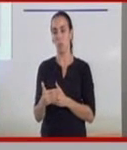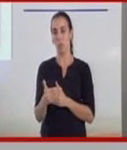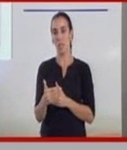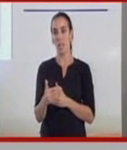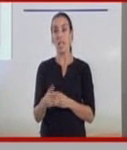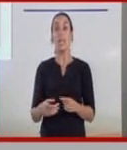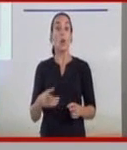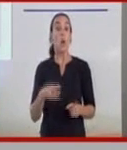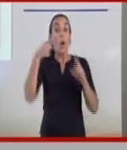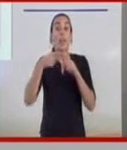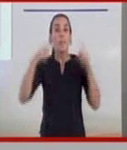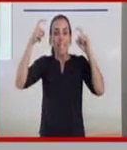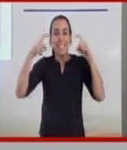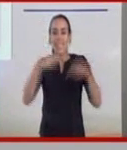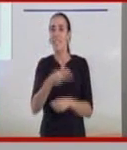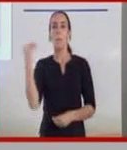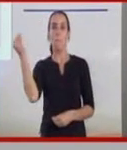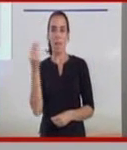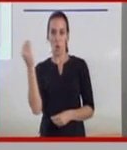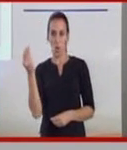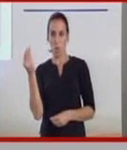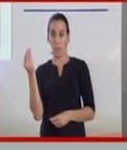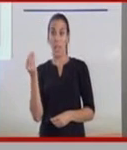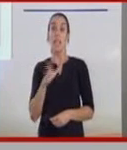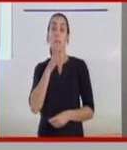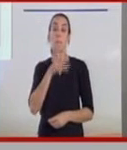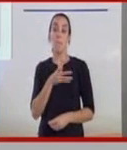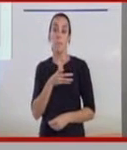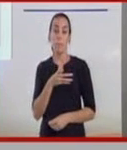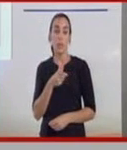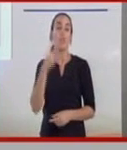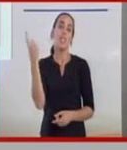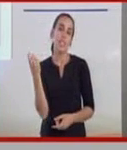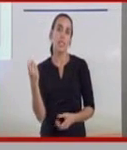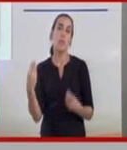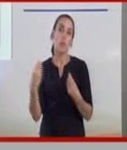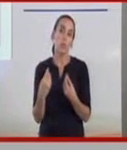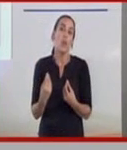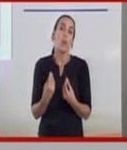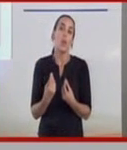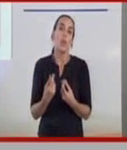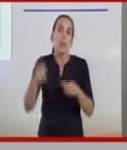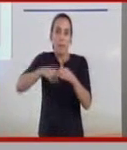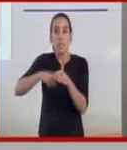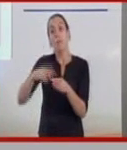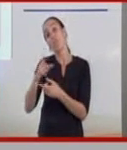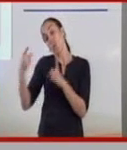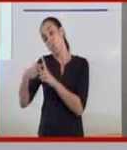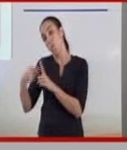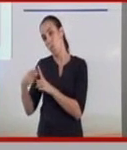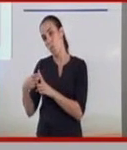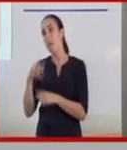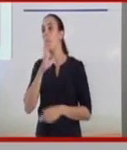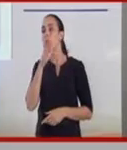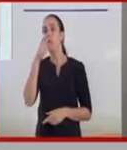que contéis de verdad con la experiencia de los usuarios, que al final los usuarios somos los que sabemos muy bien lo que queremos y lo que necesitamos.